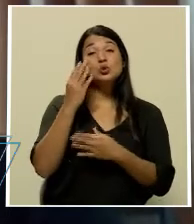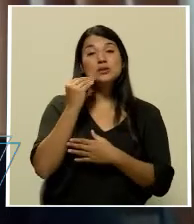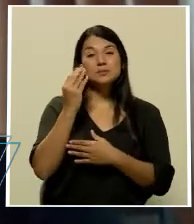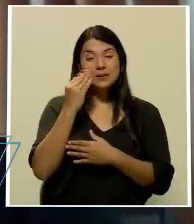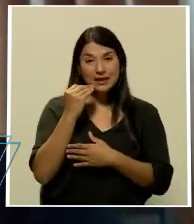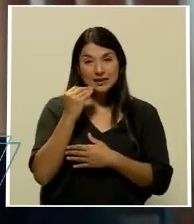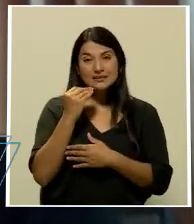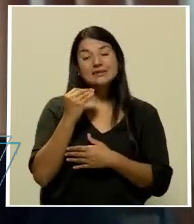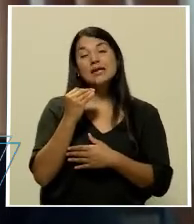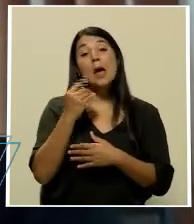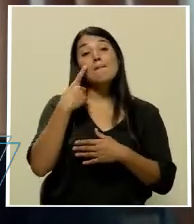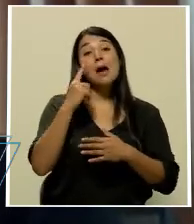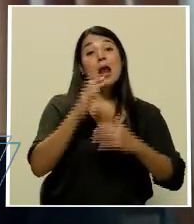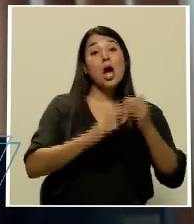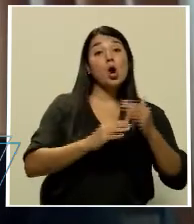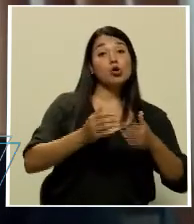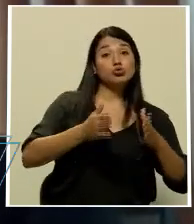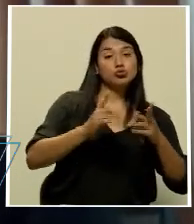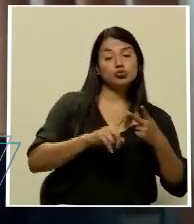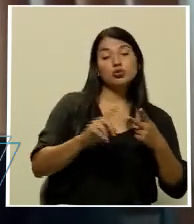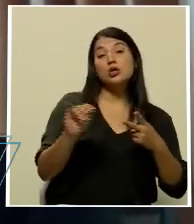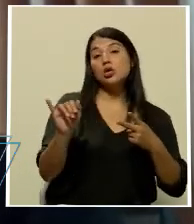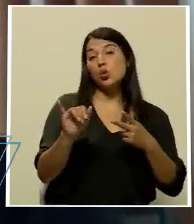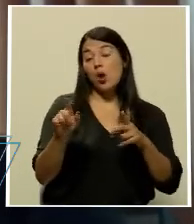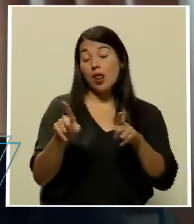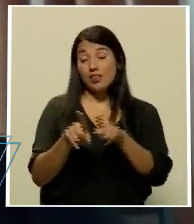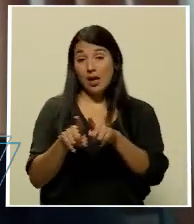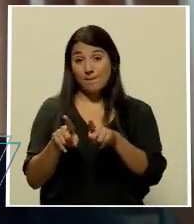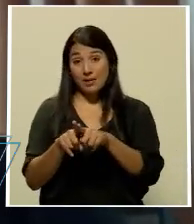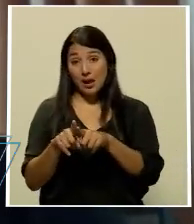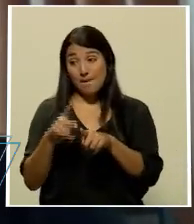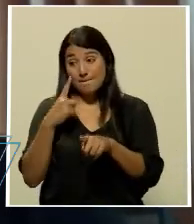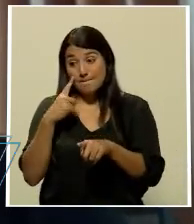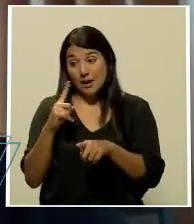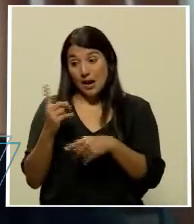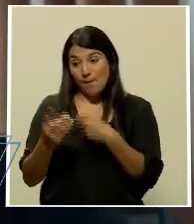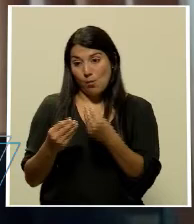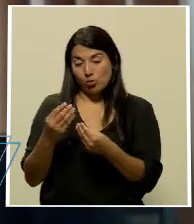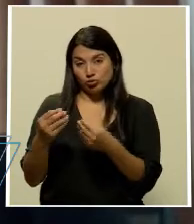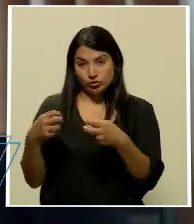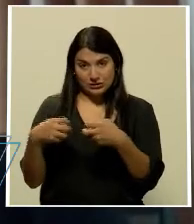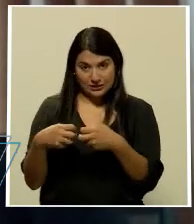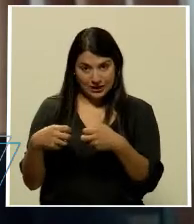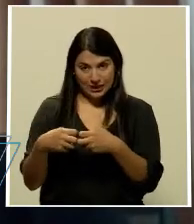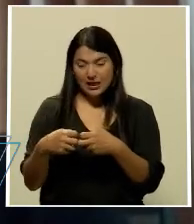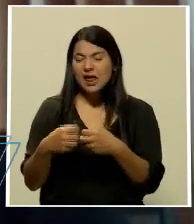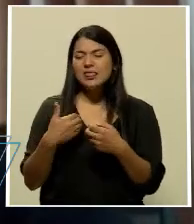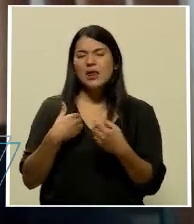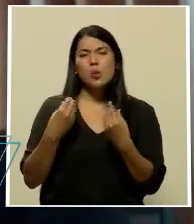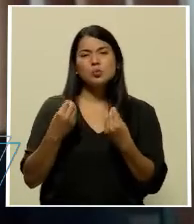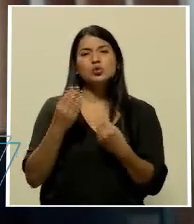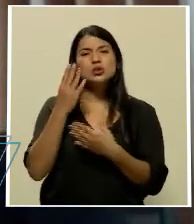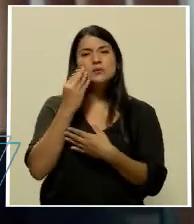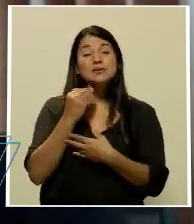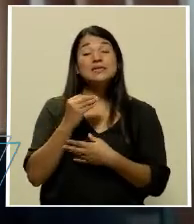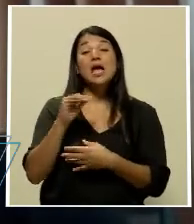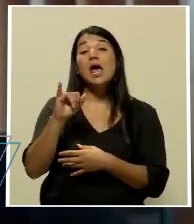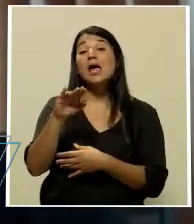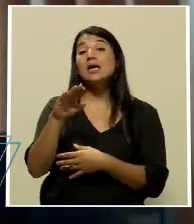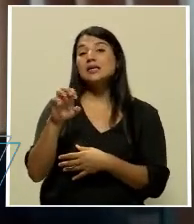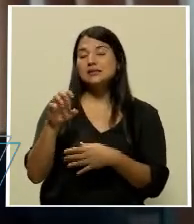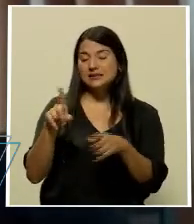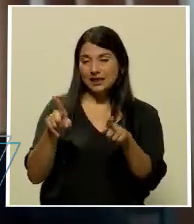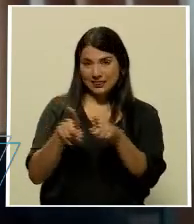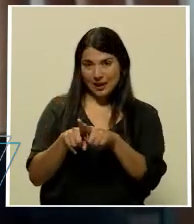tanto en su etapa de construcción como fue en el pasado, como en su etapa actual de operación. También el instituto ha